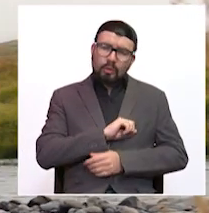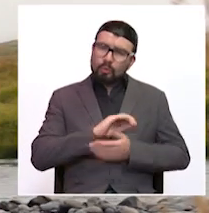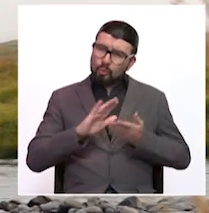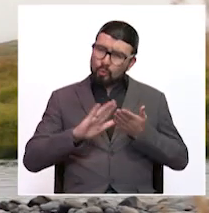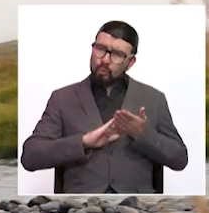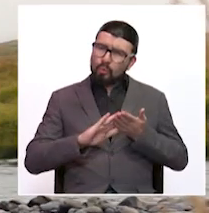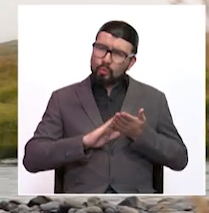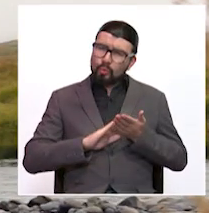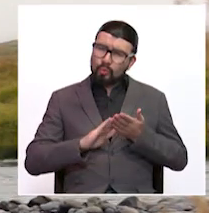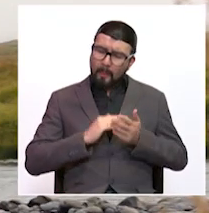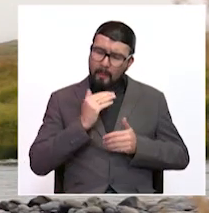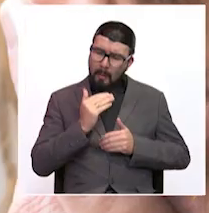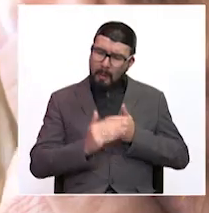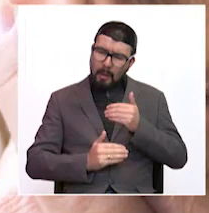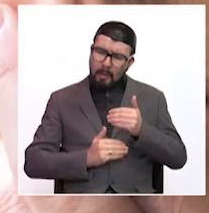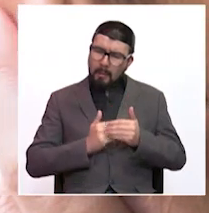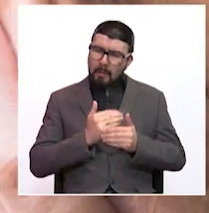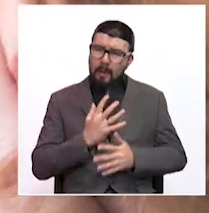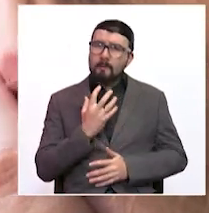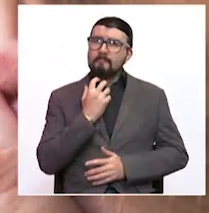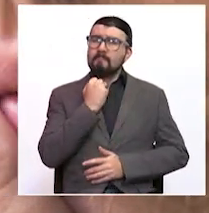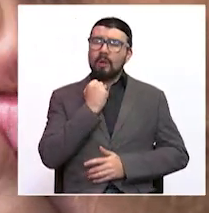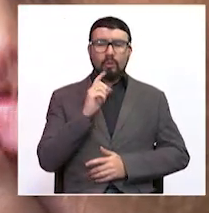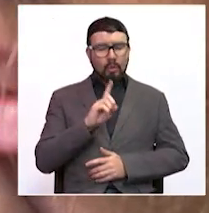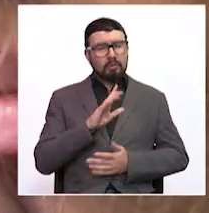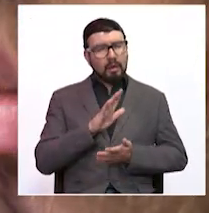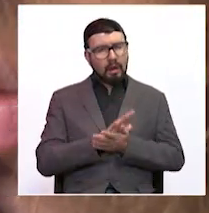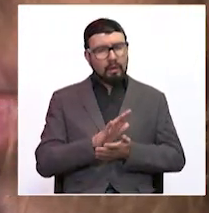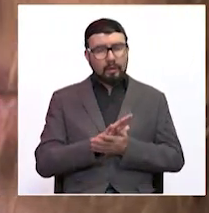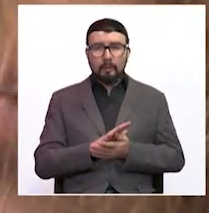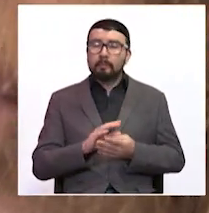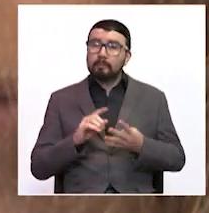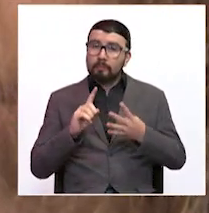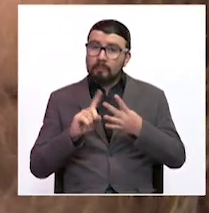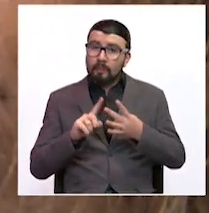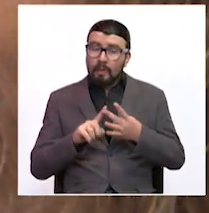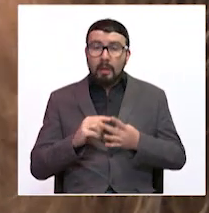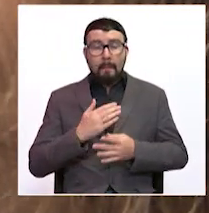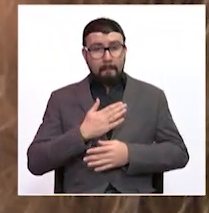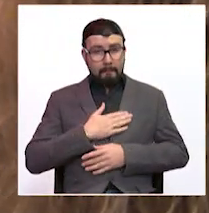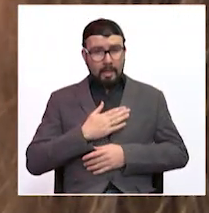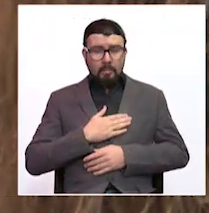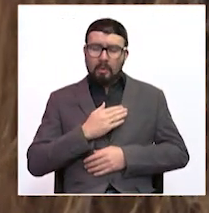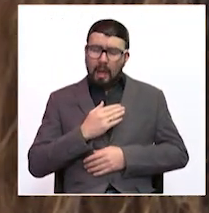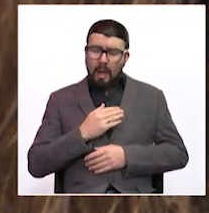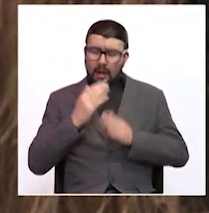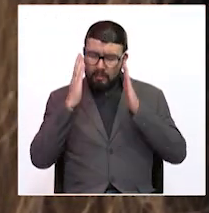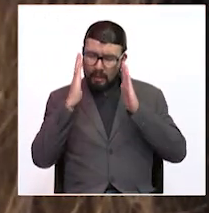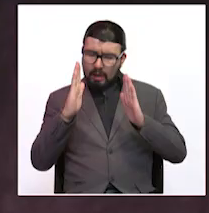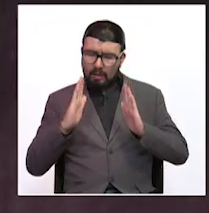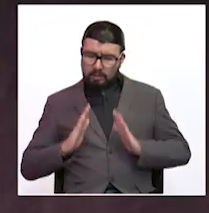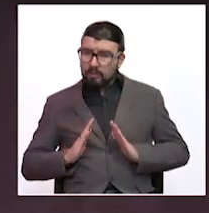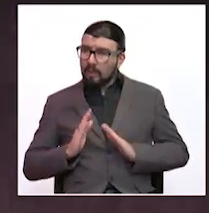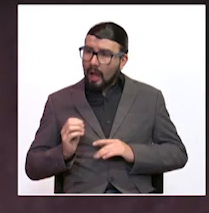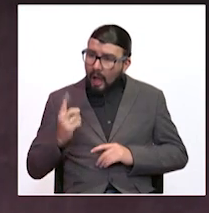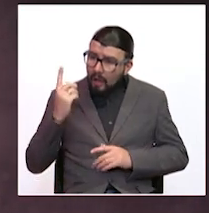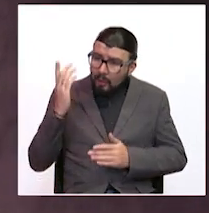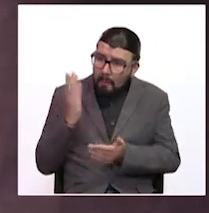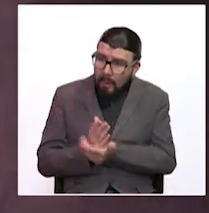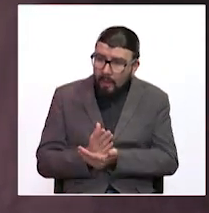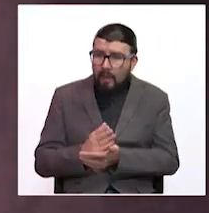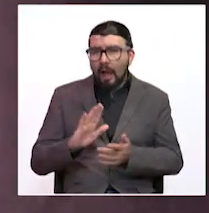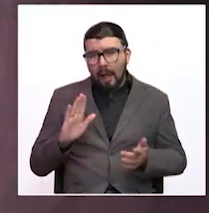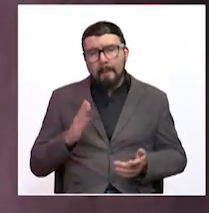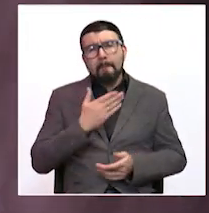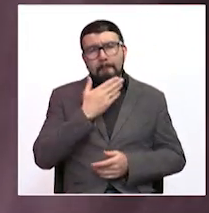debida forma sin reprimir lo recuerda ser benévolo contigo mismo y confía en que todo pasa porque algo mejor está por venir